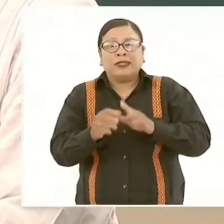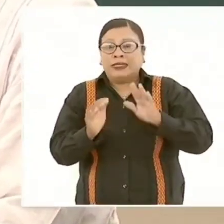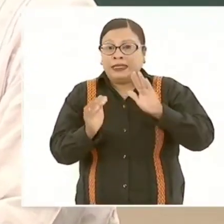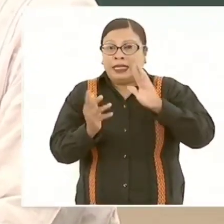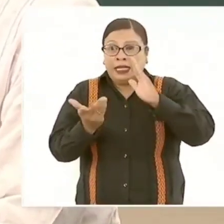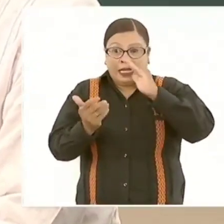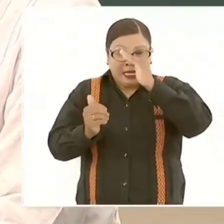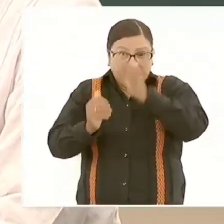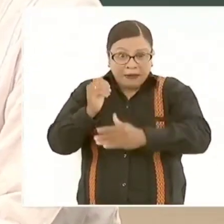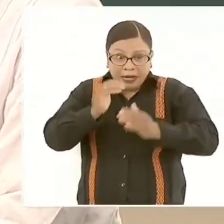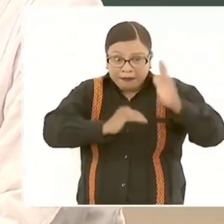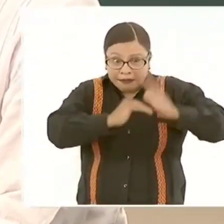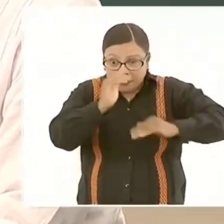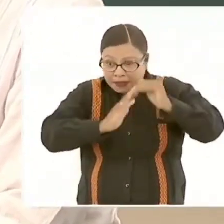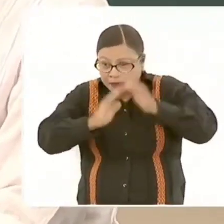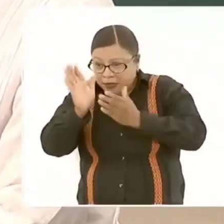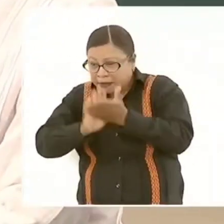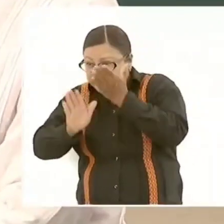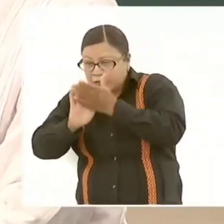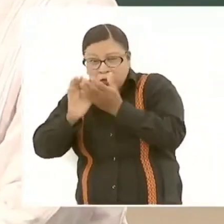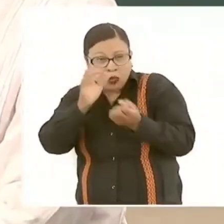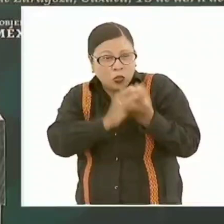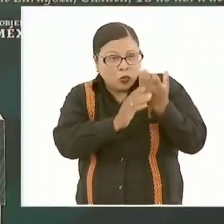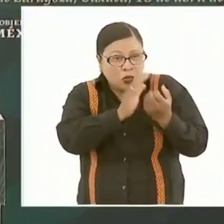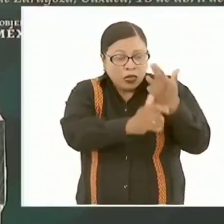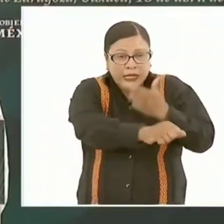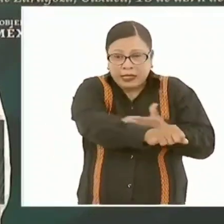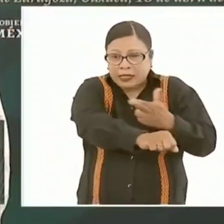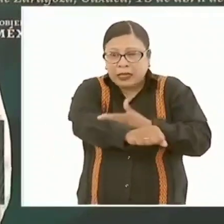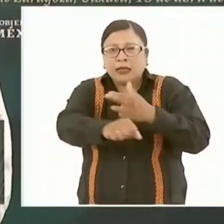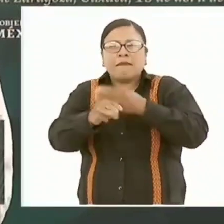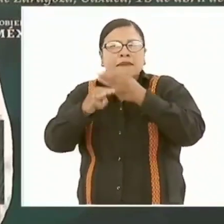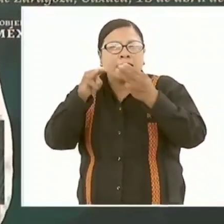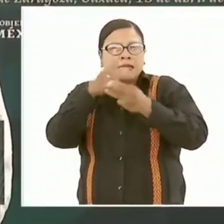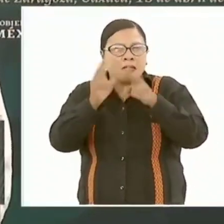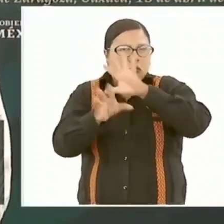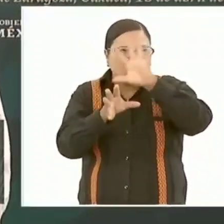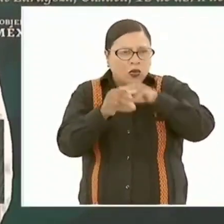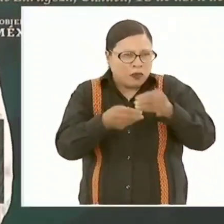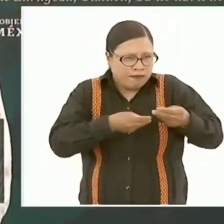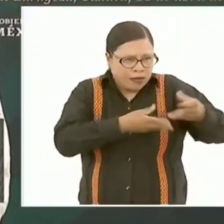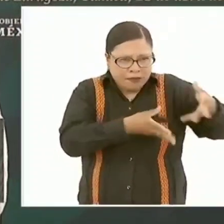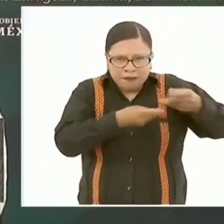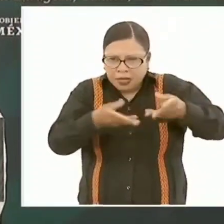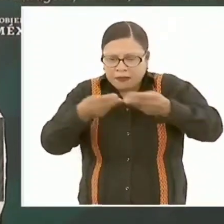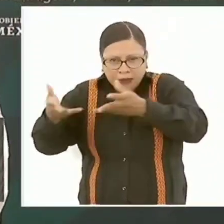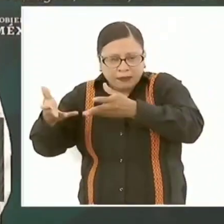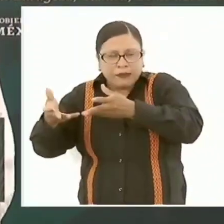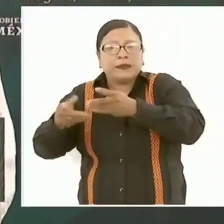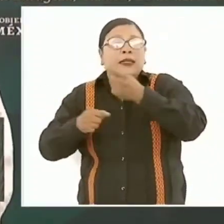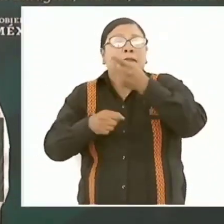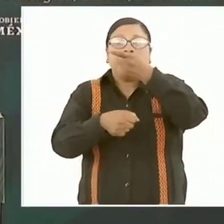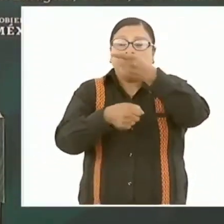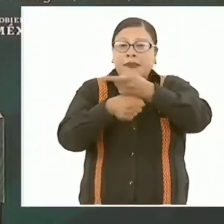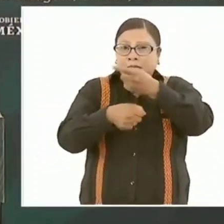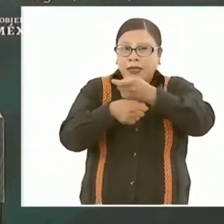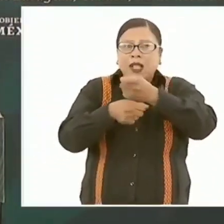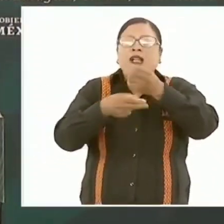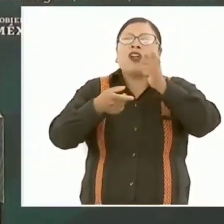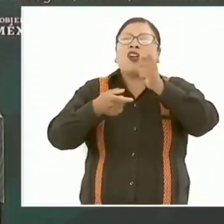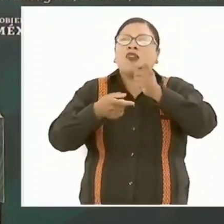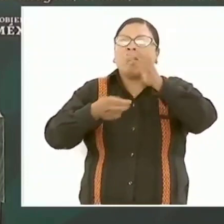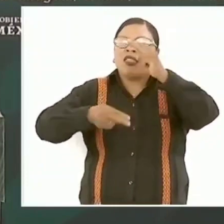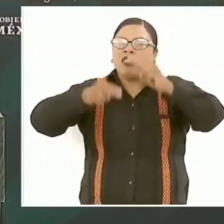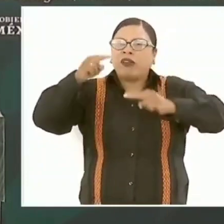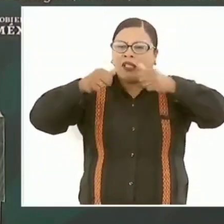terminando de construirlos, haciendo nuevos y equipándolos. Y vamos a tener primer nivel de